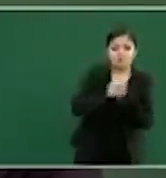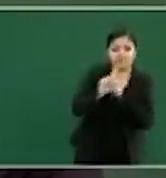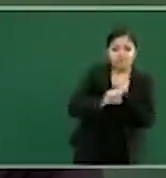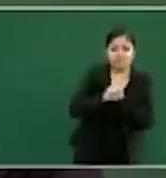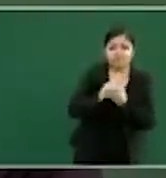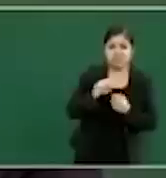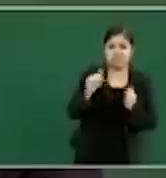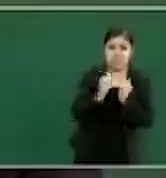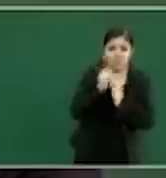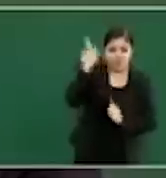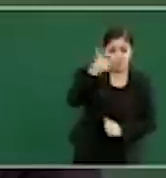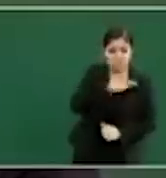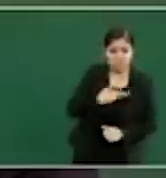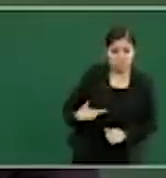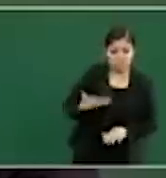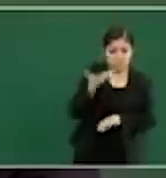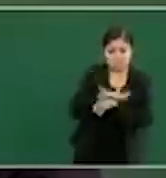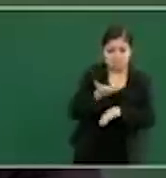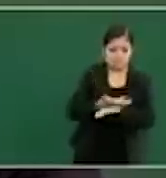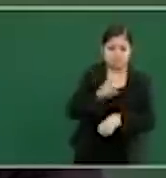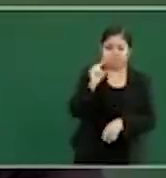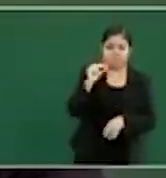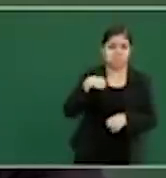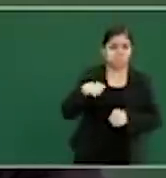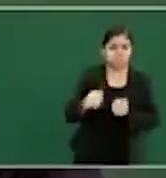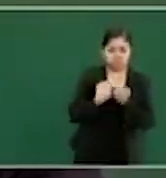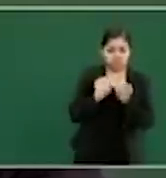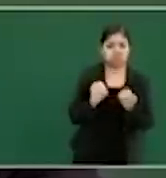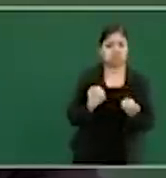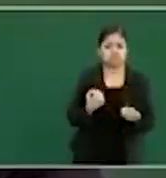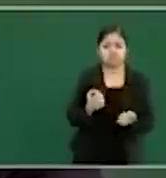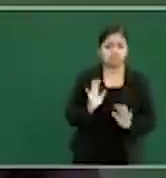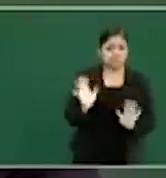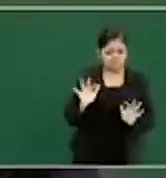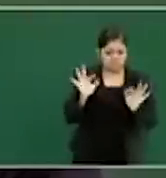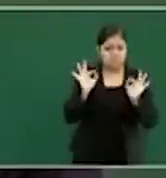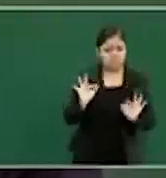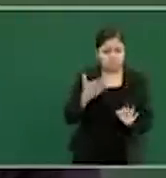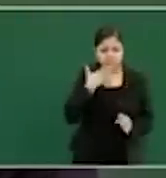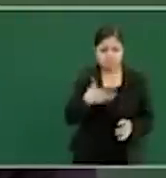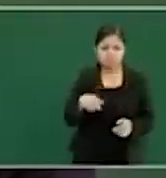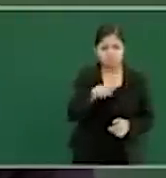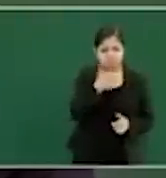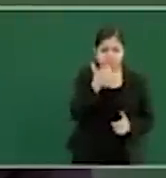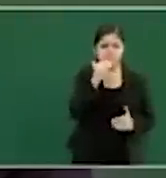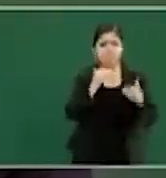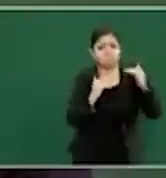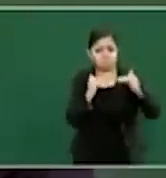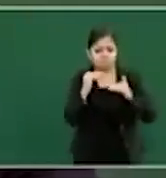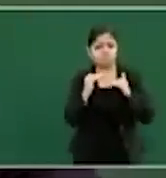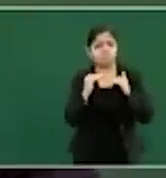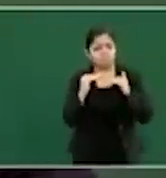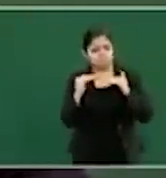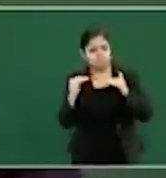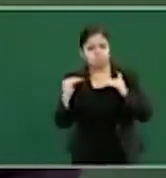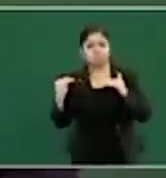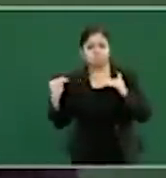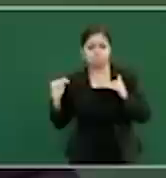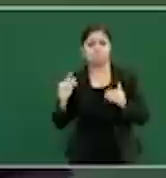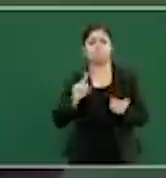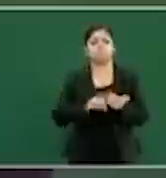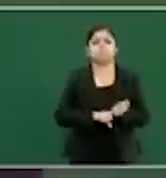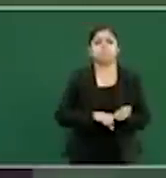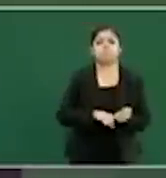gobierno de Estados Unidos, hay estabilidad económica, hay estabilidad financiera y así lo